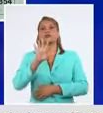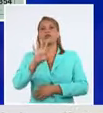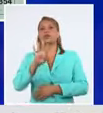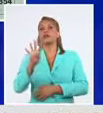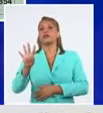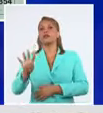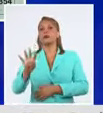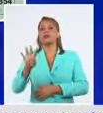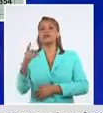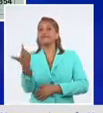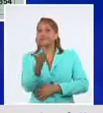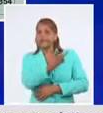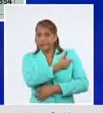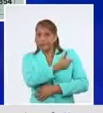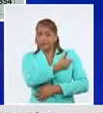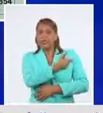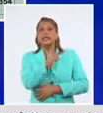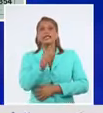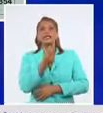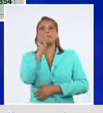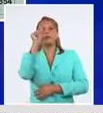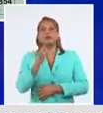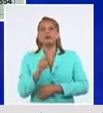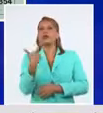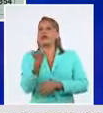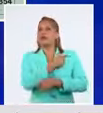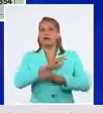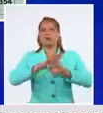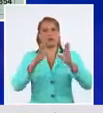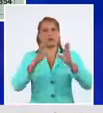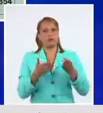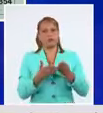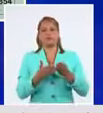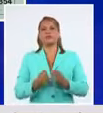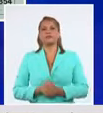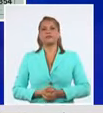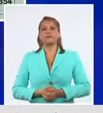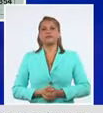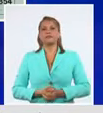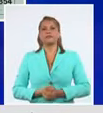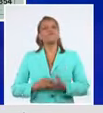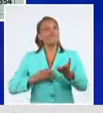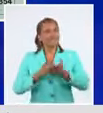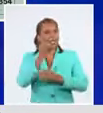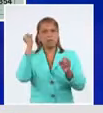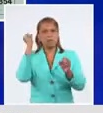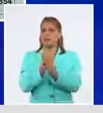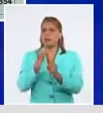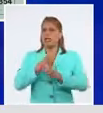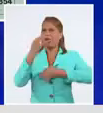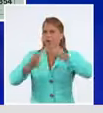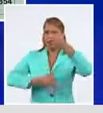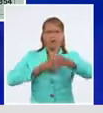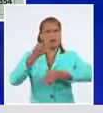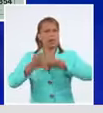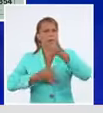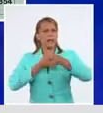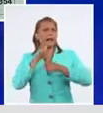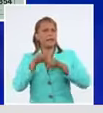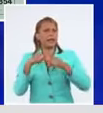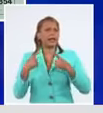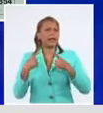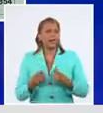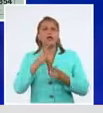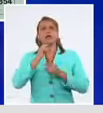21.549.854 dosis de candidatos vacunales y de vacunas. Y seguimos trabajando, como se va a explicar, para ir